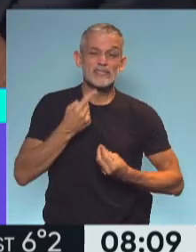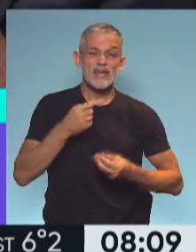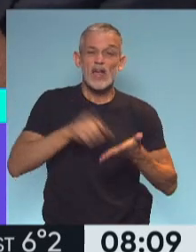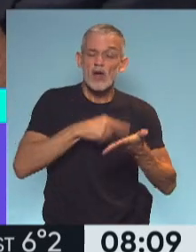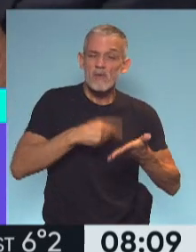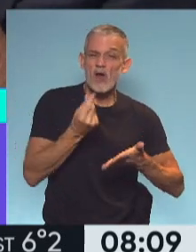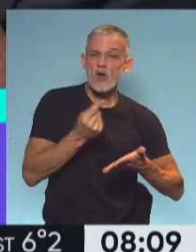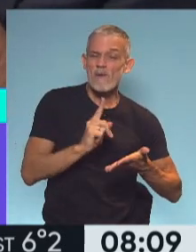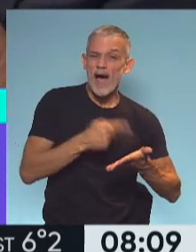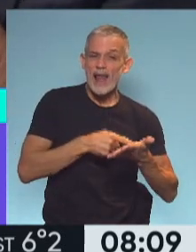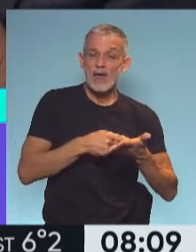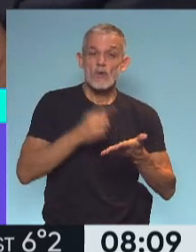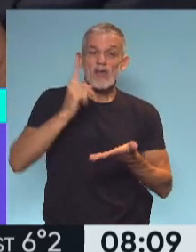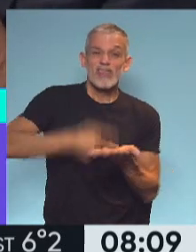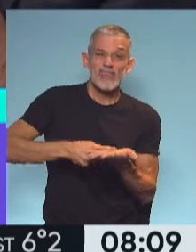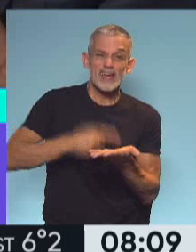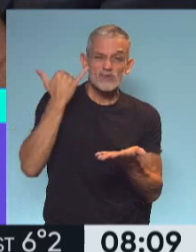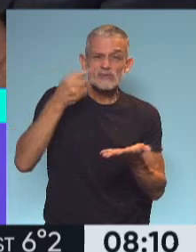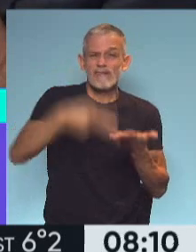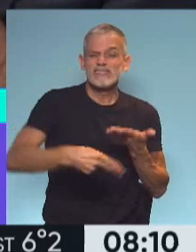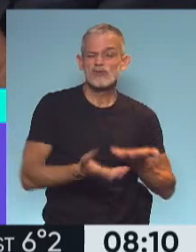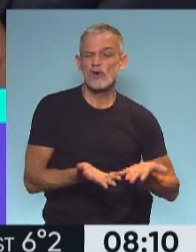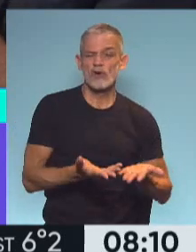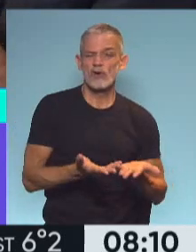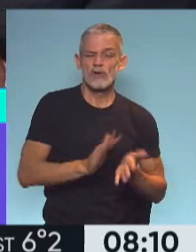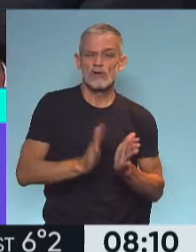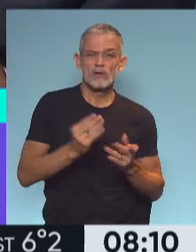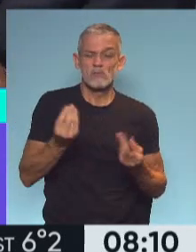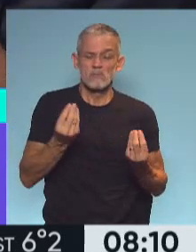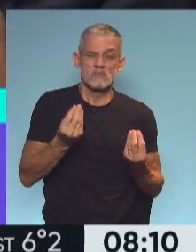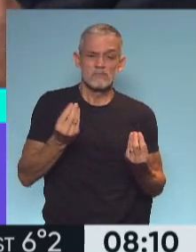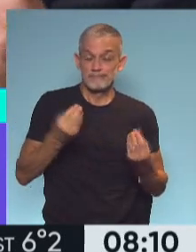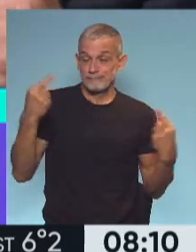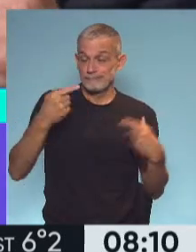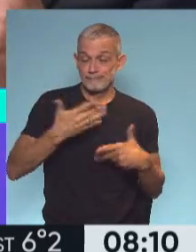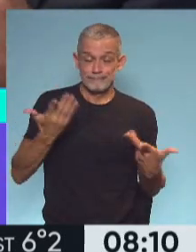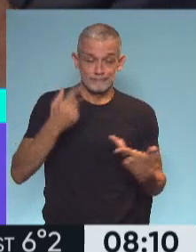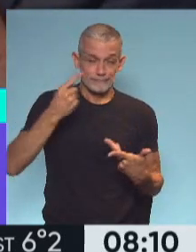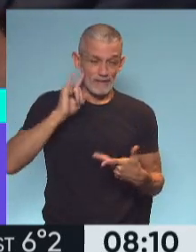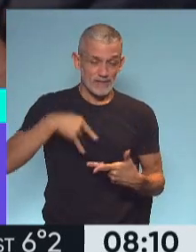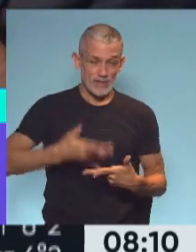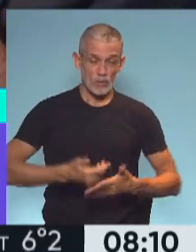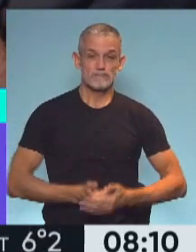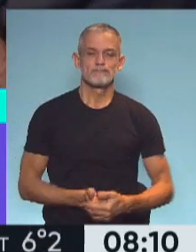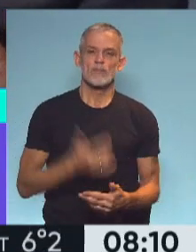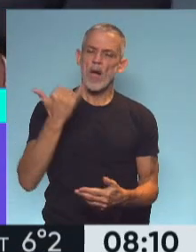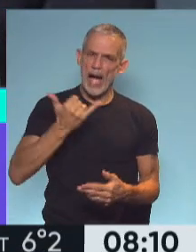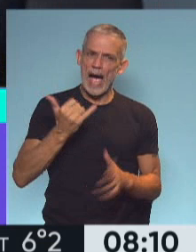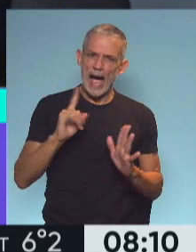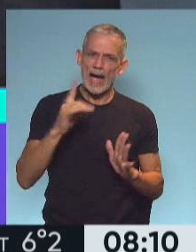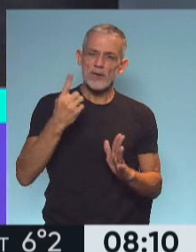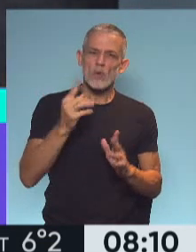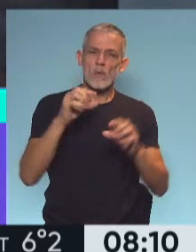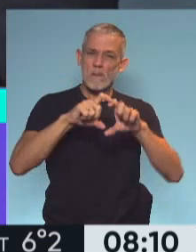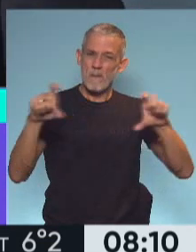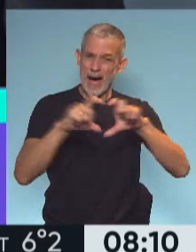inválido un decreto que ya está vencido. Fíjense lo absurdo de la cuestión, ¿no? Pero ministro, hay un